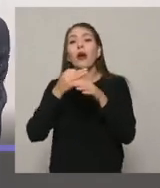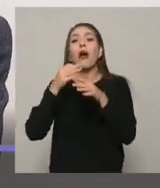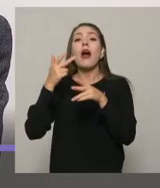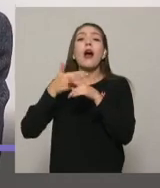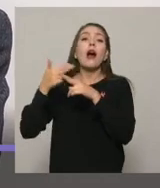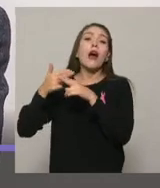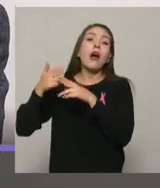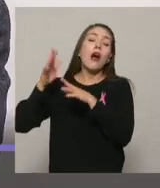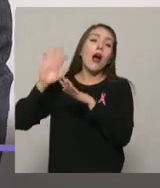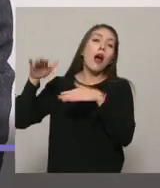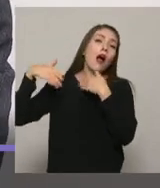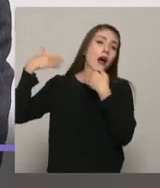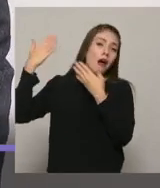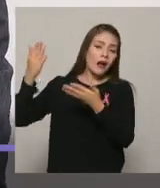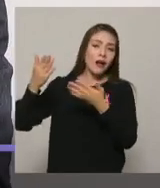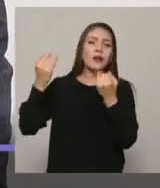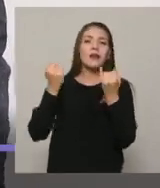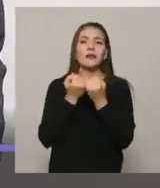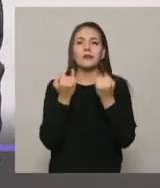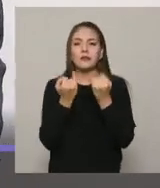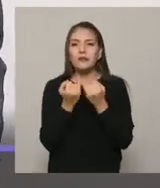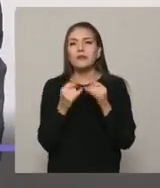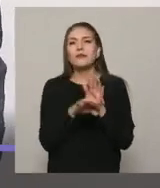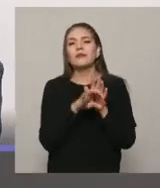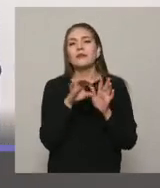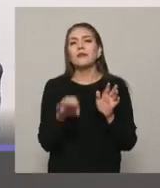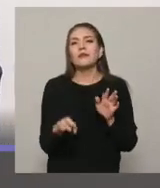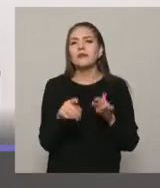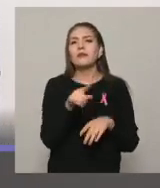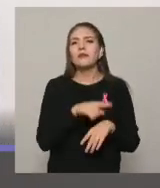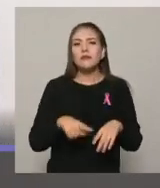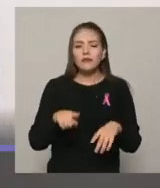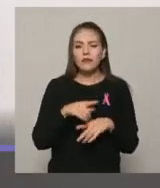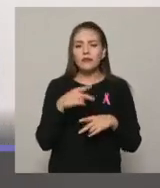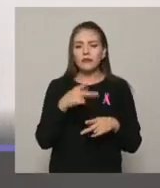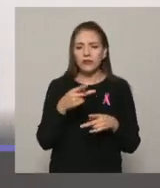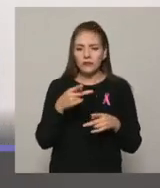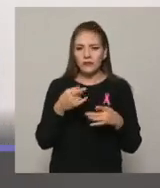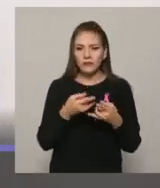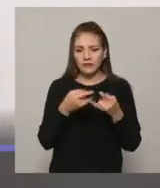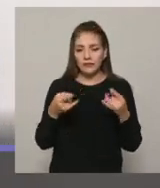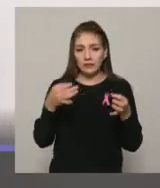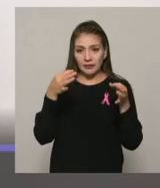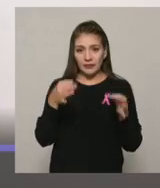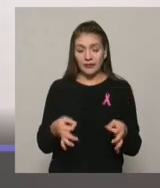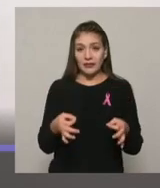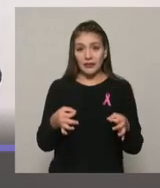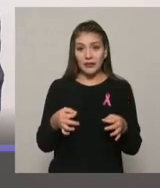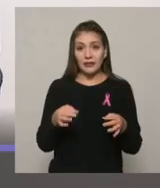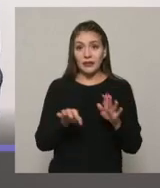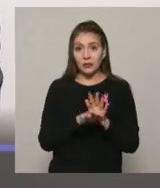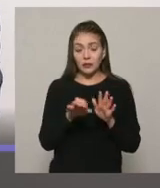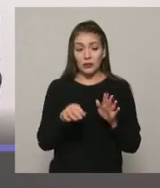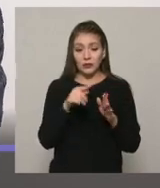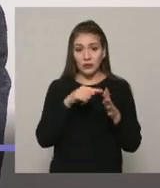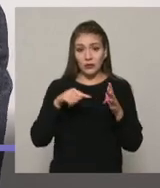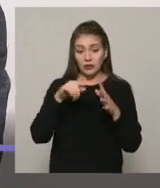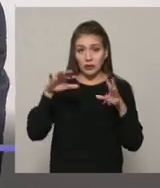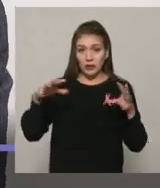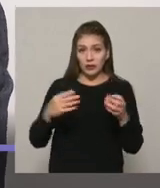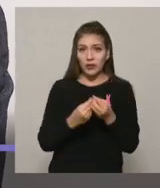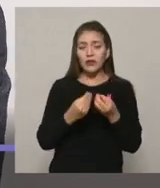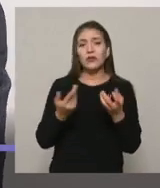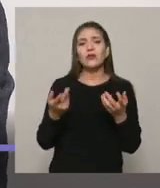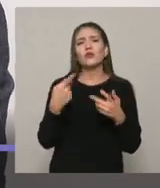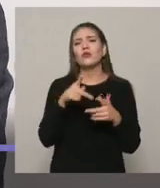rostro humano, un científico, su vida, sus padres. Si nosotros logramos reunir esos 5 valores que se le aplican a cualquier noticia